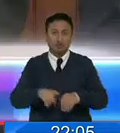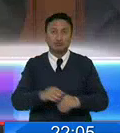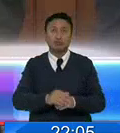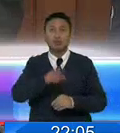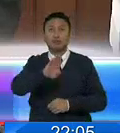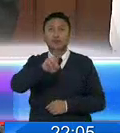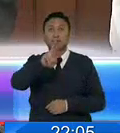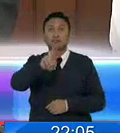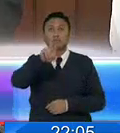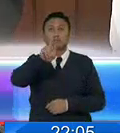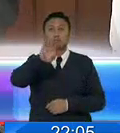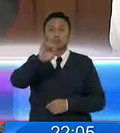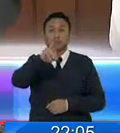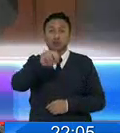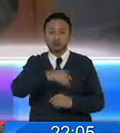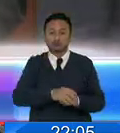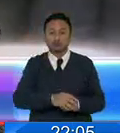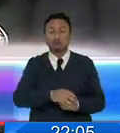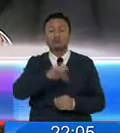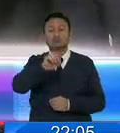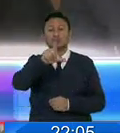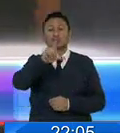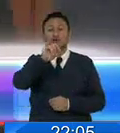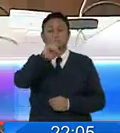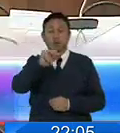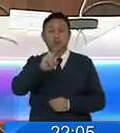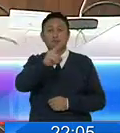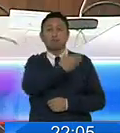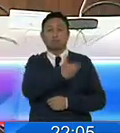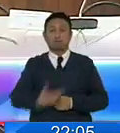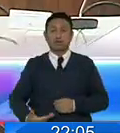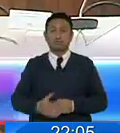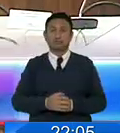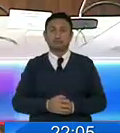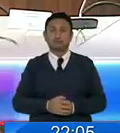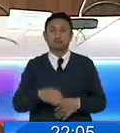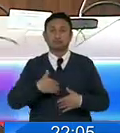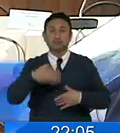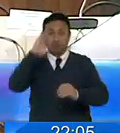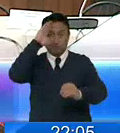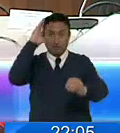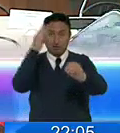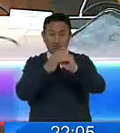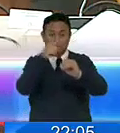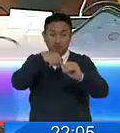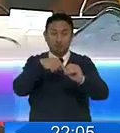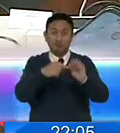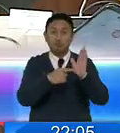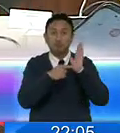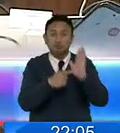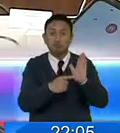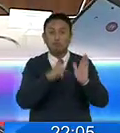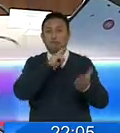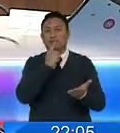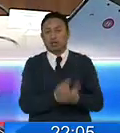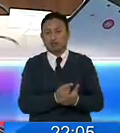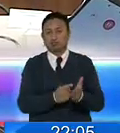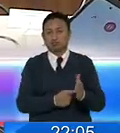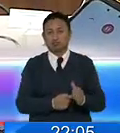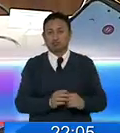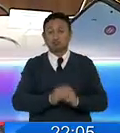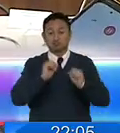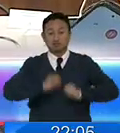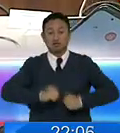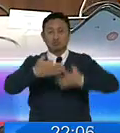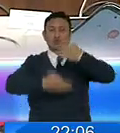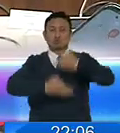Burbano como presidente y Jaime Olivo como vicepresidente. Nuestro objetivo es que brille la verdad, que se haga un ejercicio